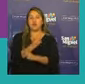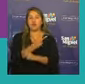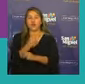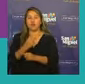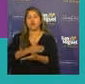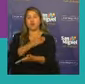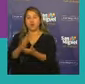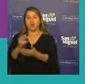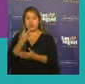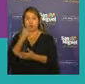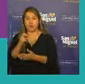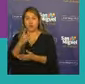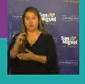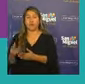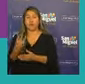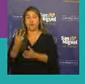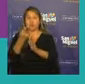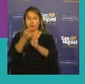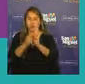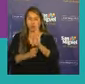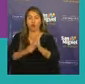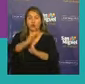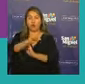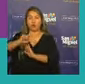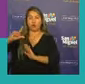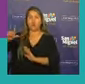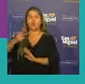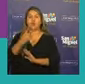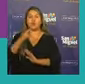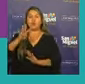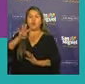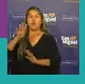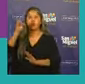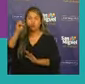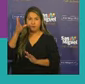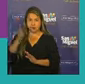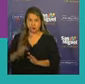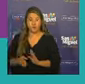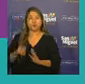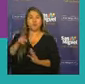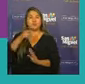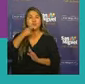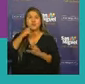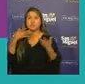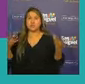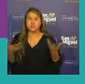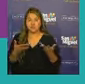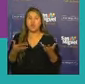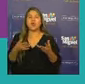2022 al 2023, nuestro presupuesto aumentó 24%.